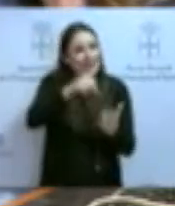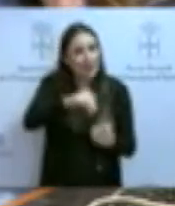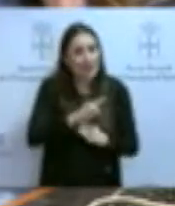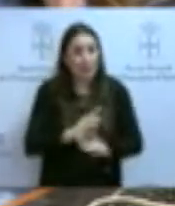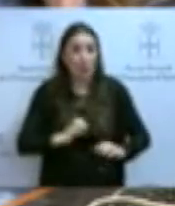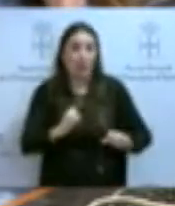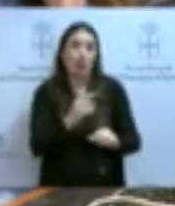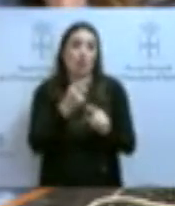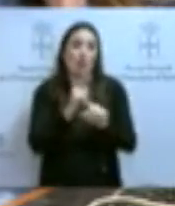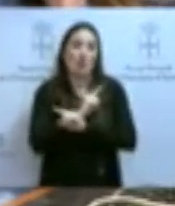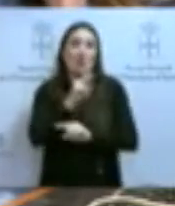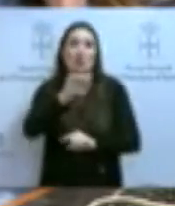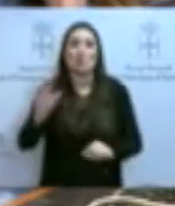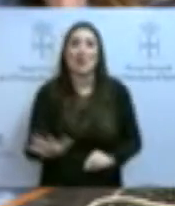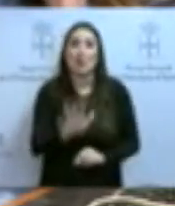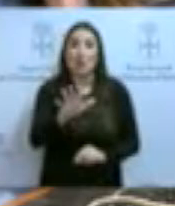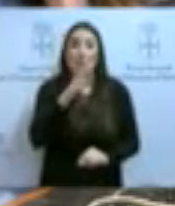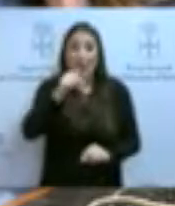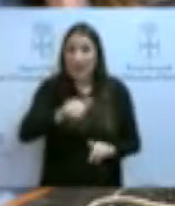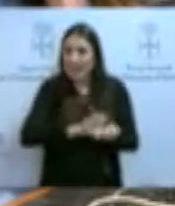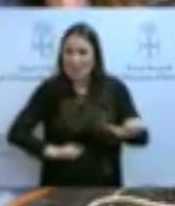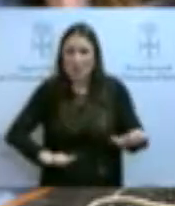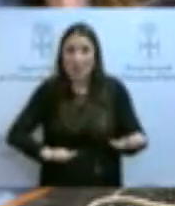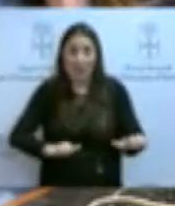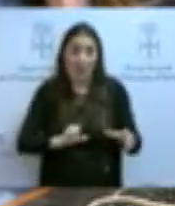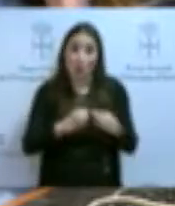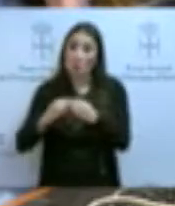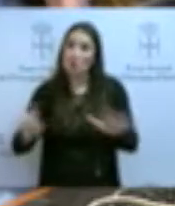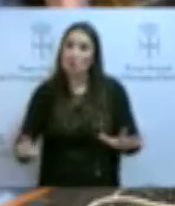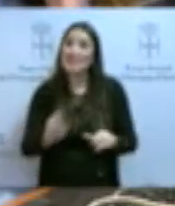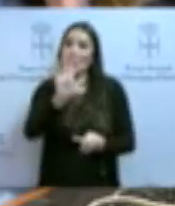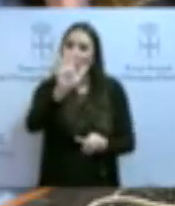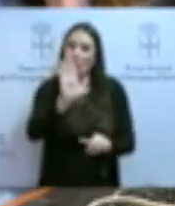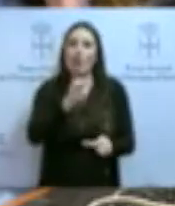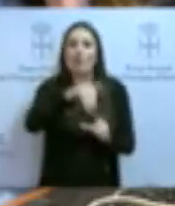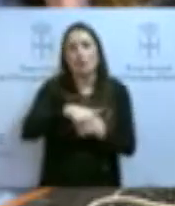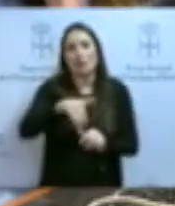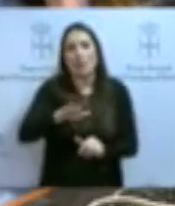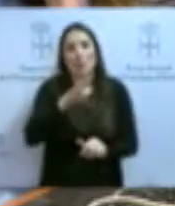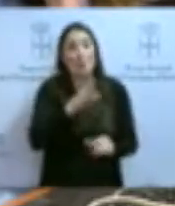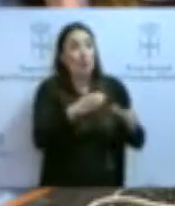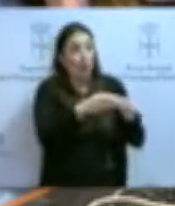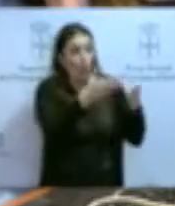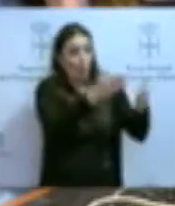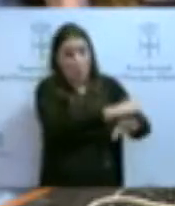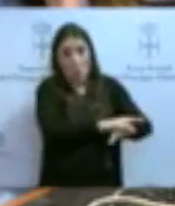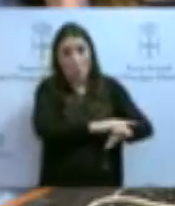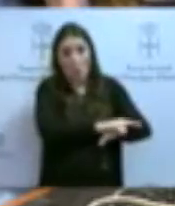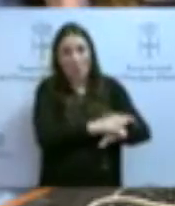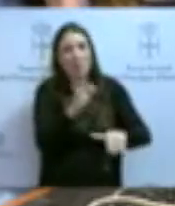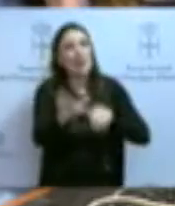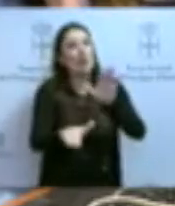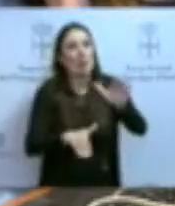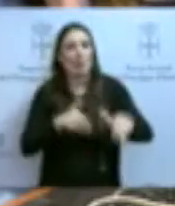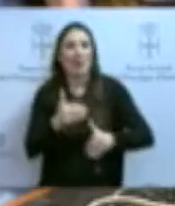de 2005, que aprobó por amplísima mayoría, 5 de los 6 grupos, el que su partido, el que su Gobierno convocara los